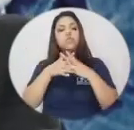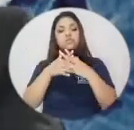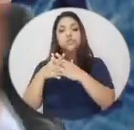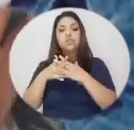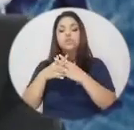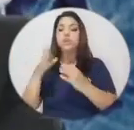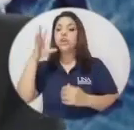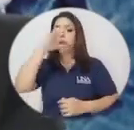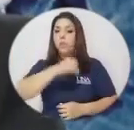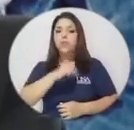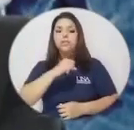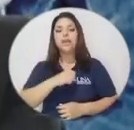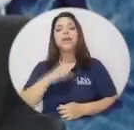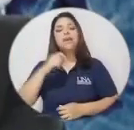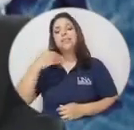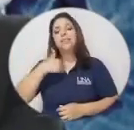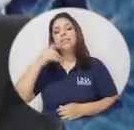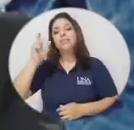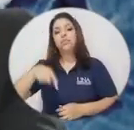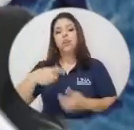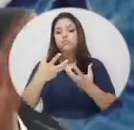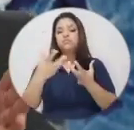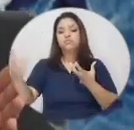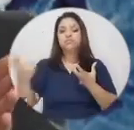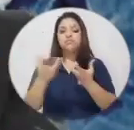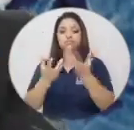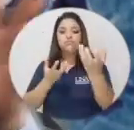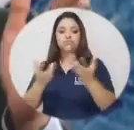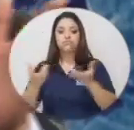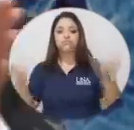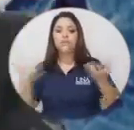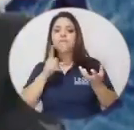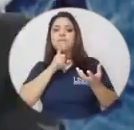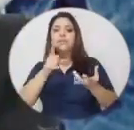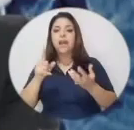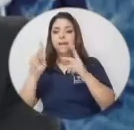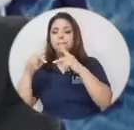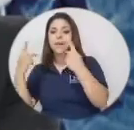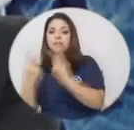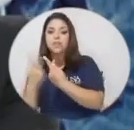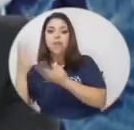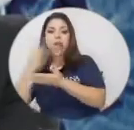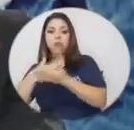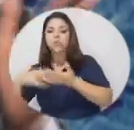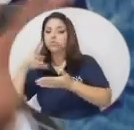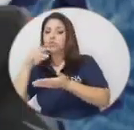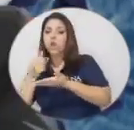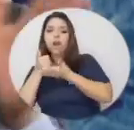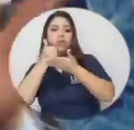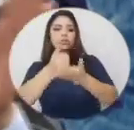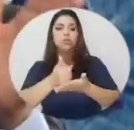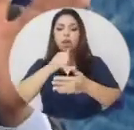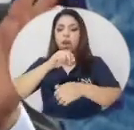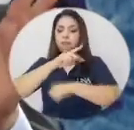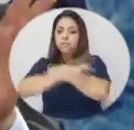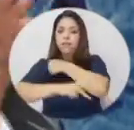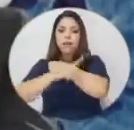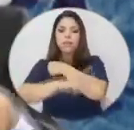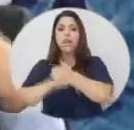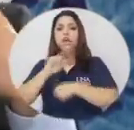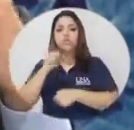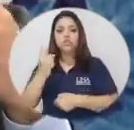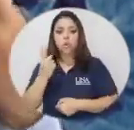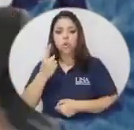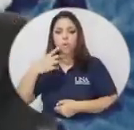sobrevivir tenían que polarizarse. Entonces tenemos partidos que no contribuyen a un proceso de integración país, sino que viven